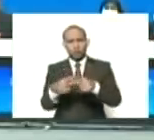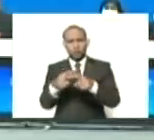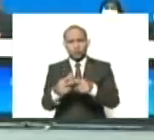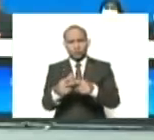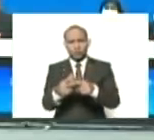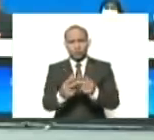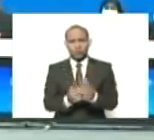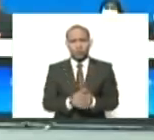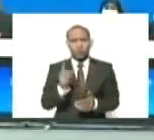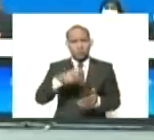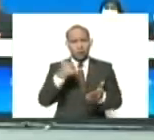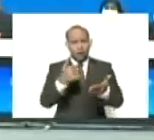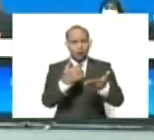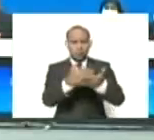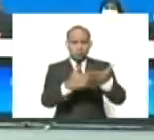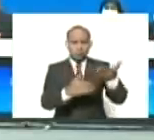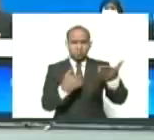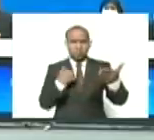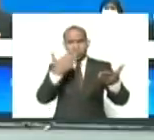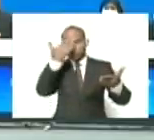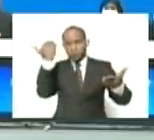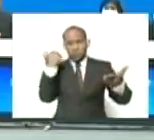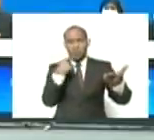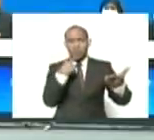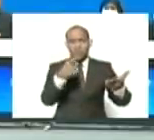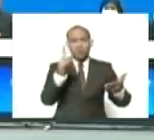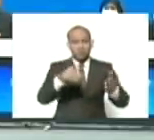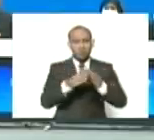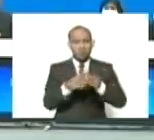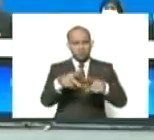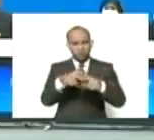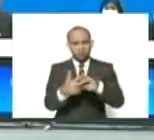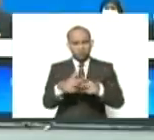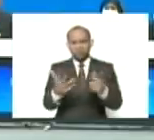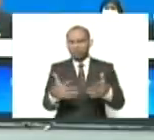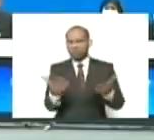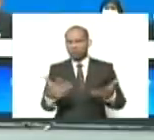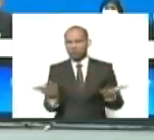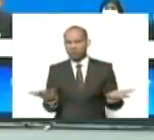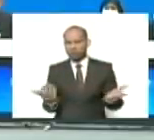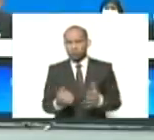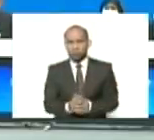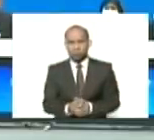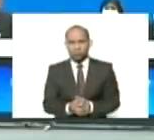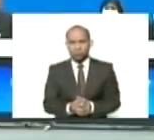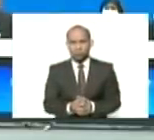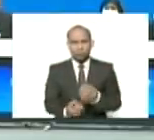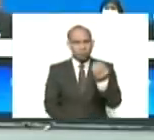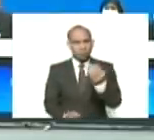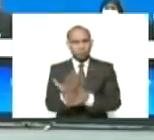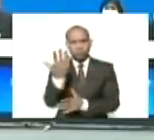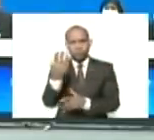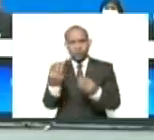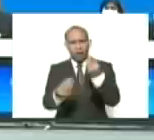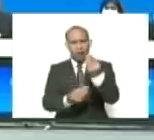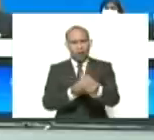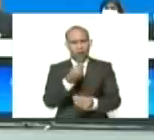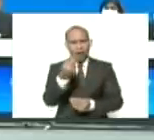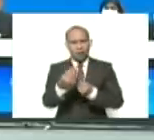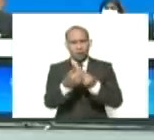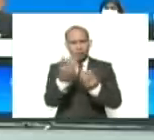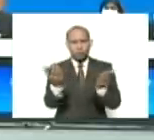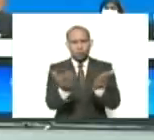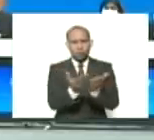me escapan, ¿verdad? Para establecer una